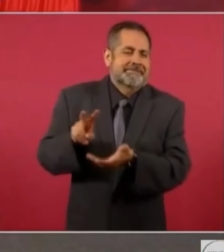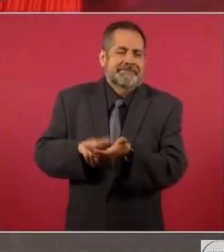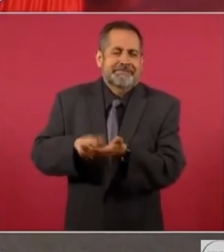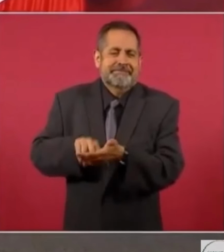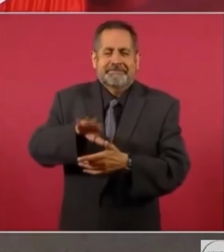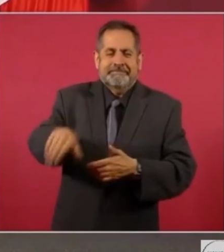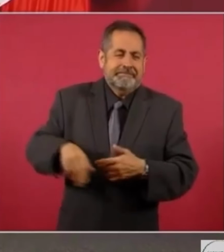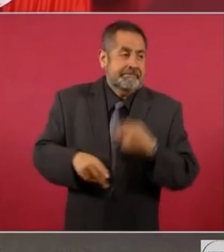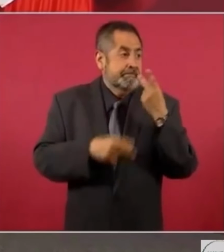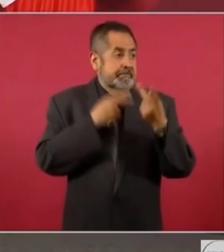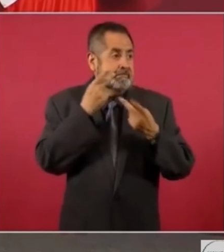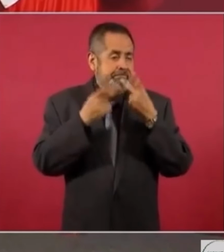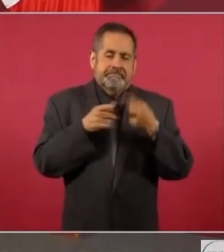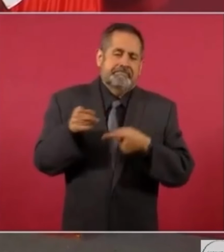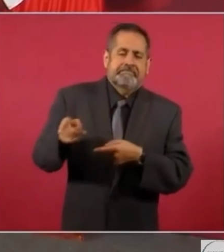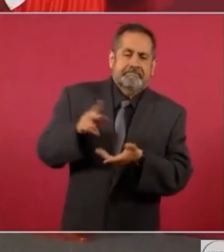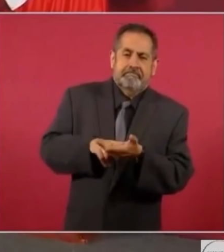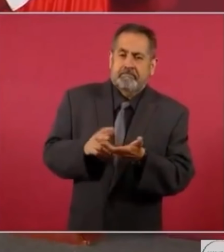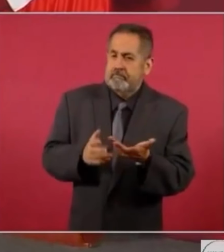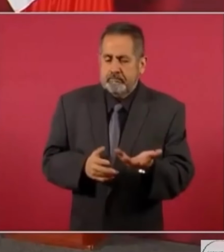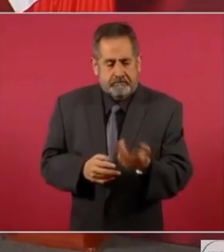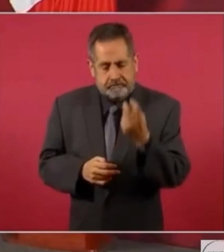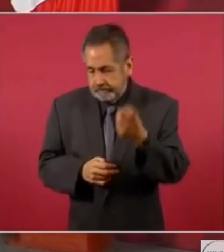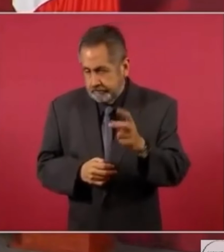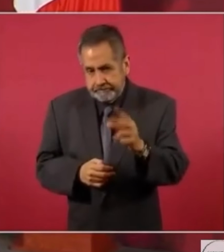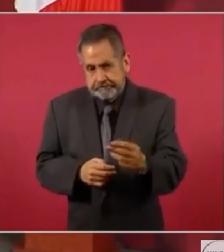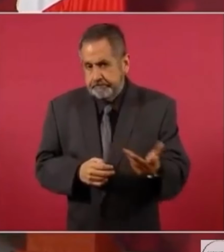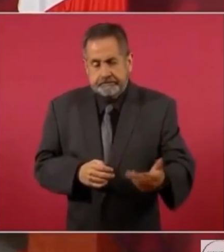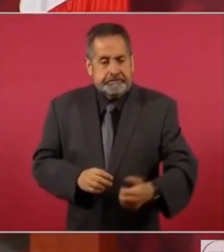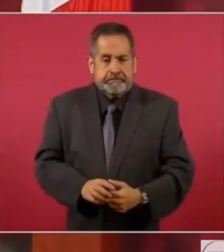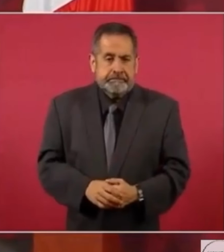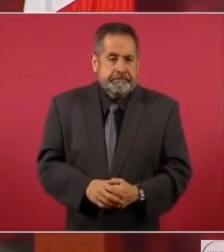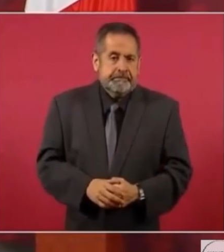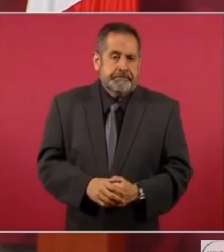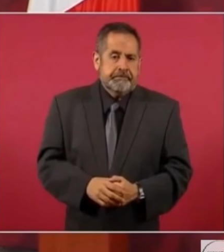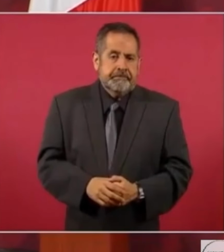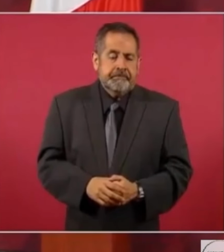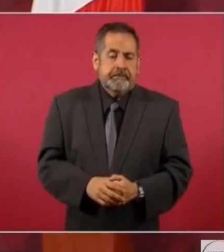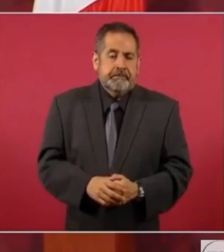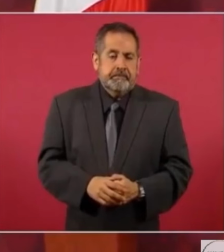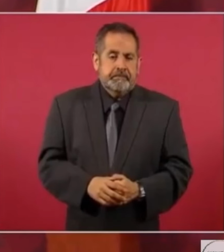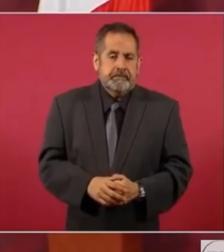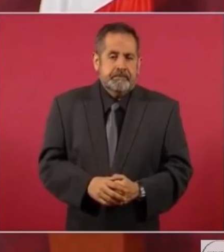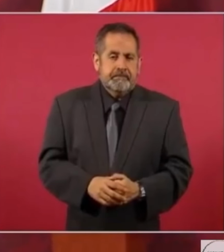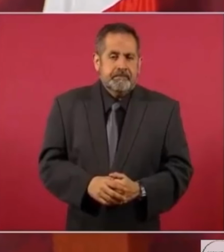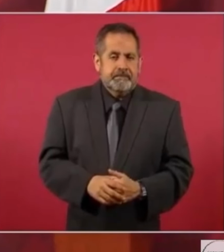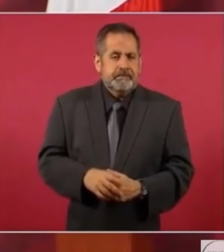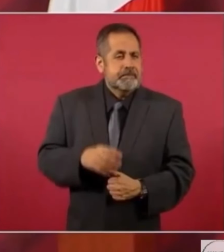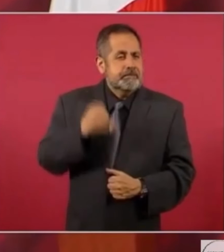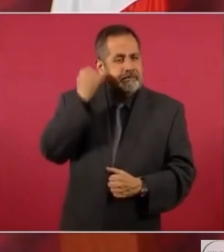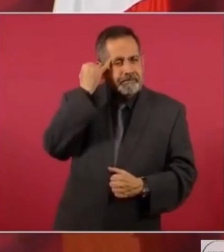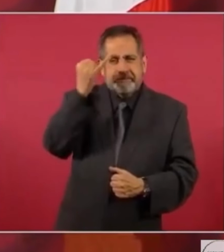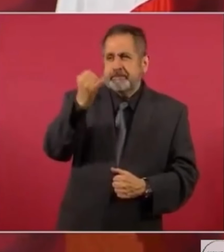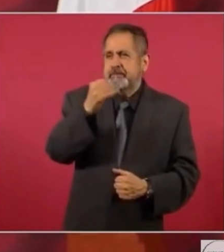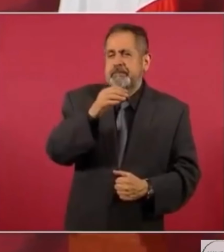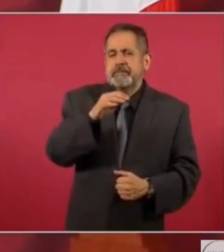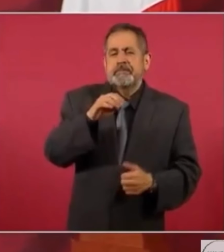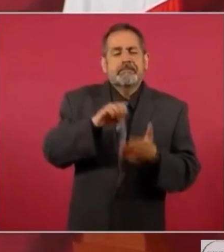Imagínense, una ciudadana, un ciudadano que